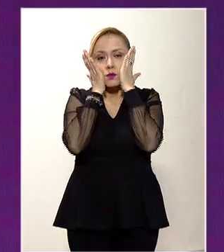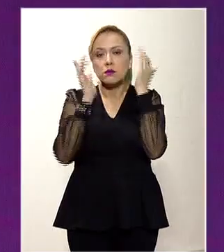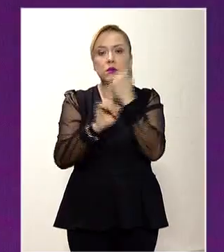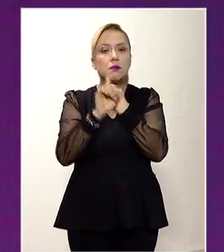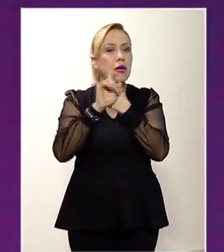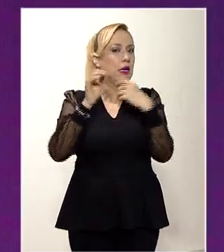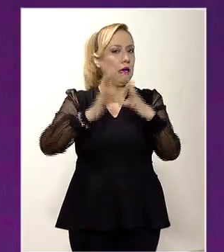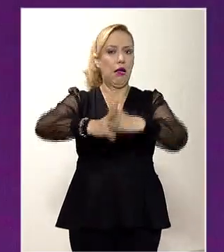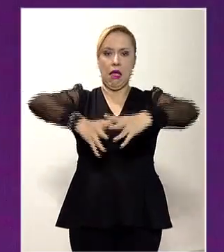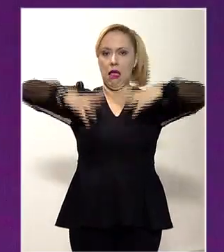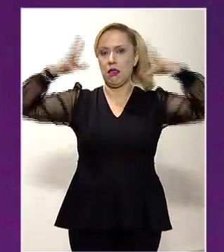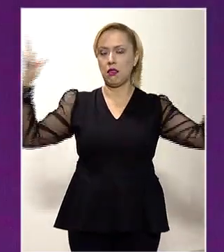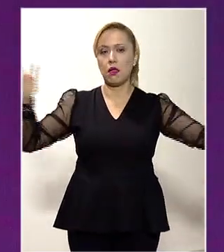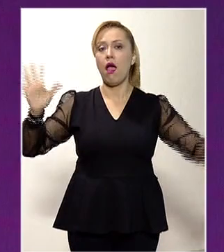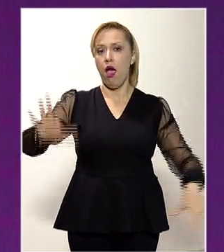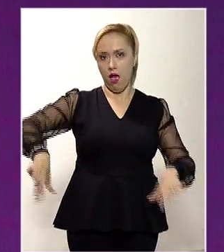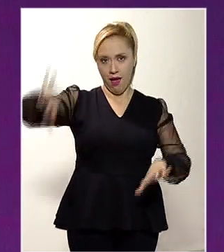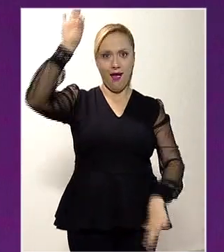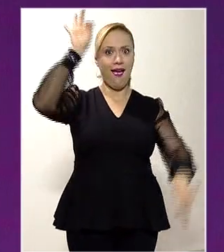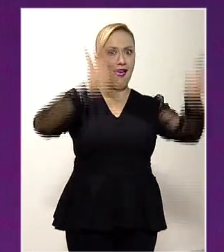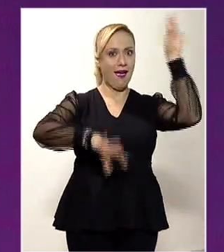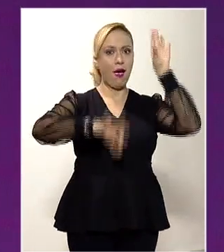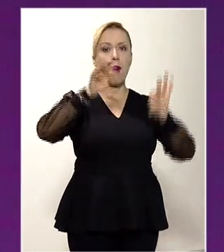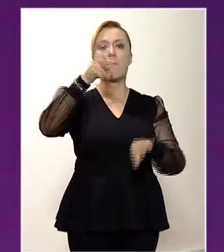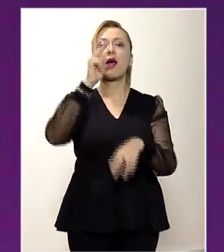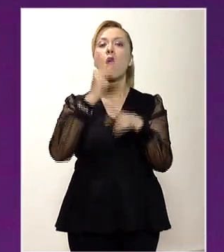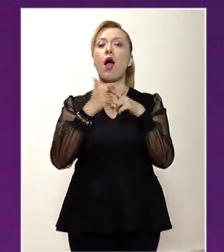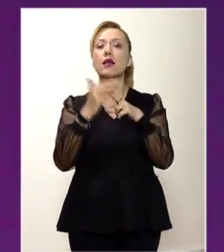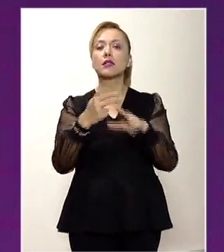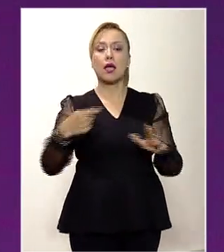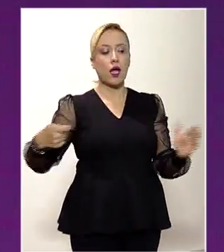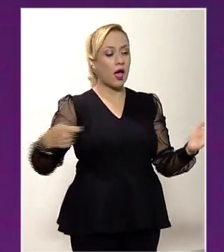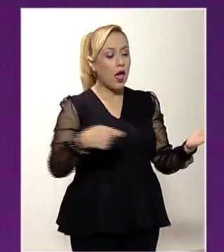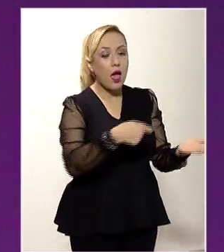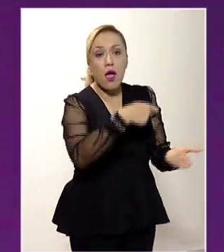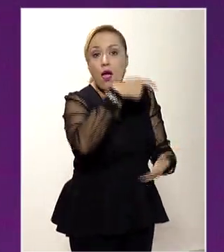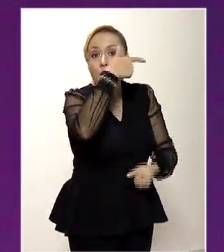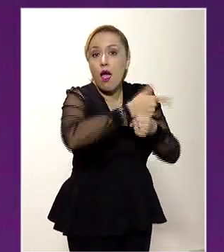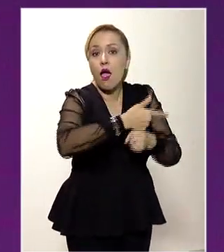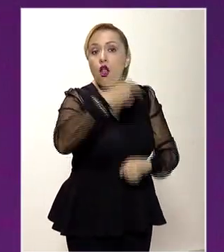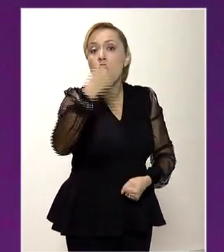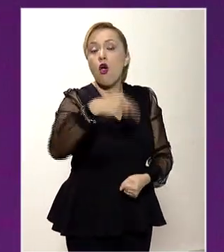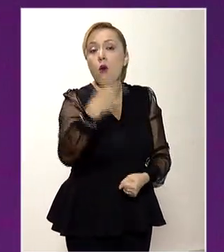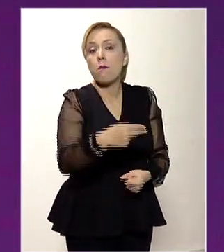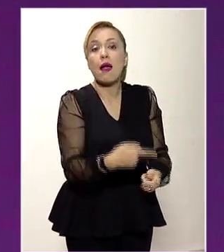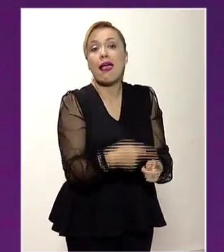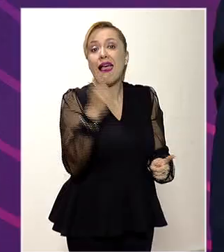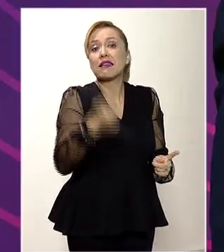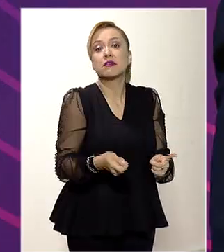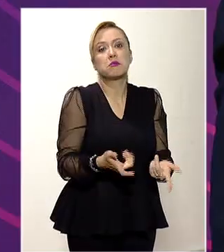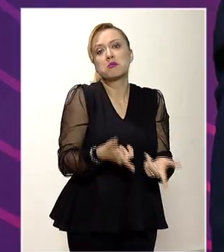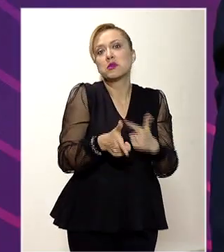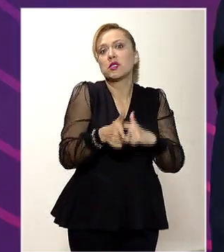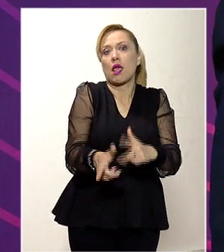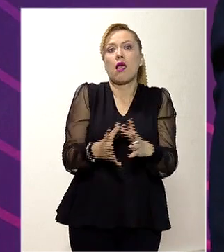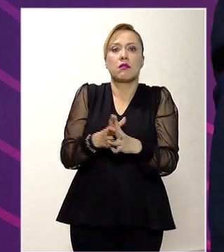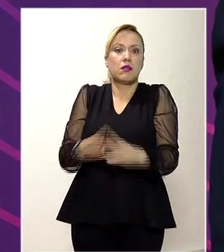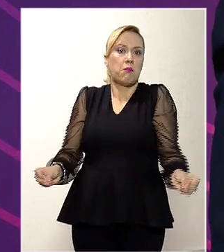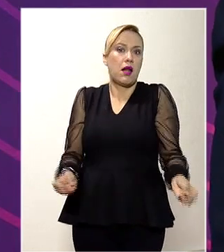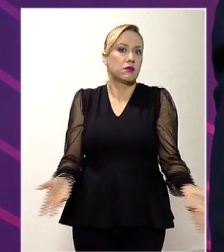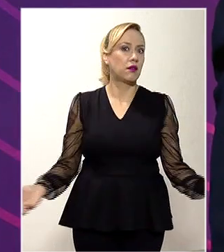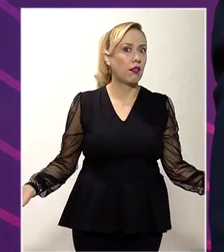del problema, ¿no? Porque se han localizado muchas personas, pero hasta que no se les dé identidad, continúan desaparecidas. Esa es parte de eso,